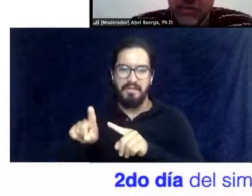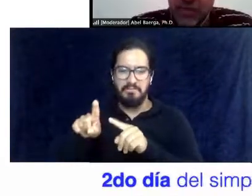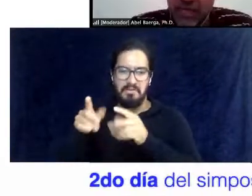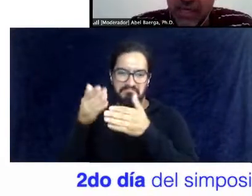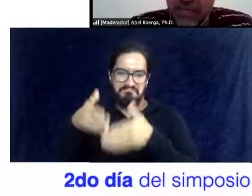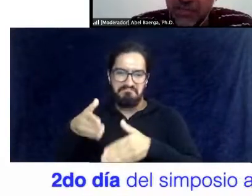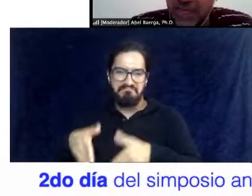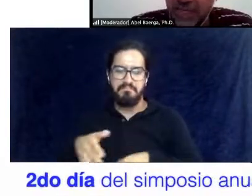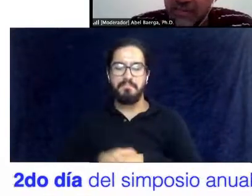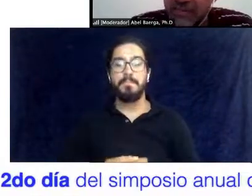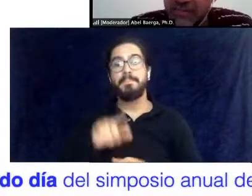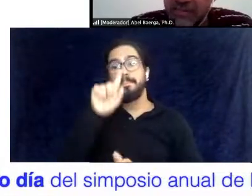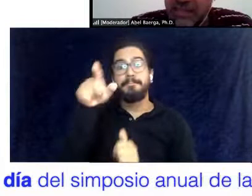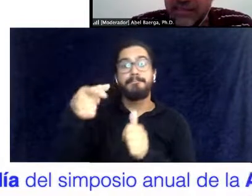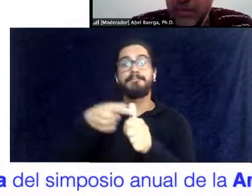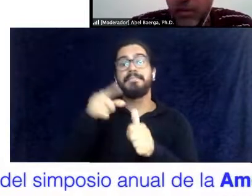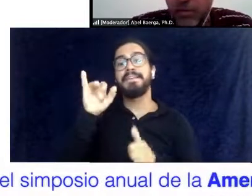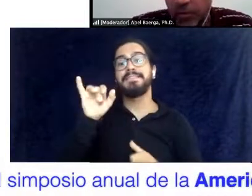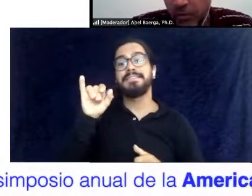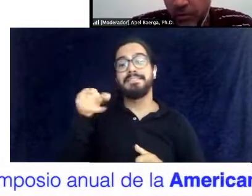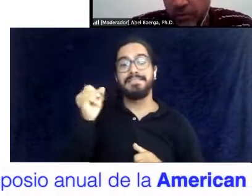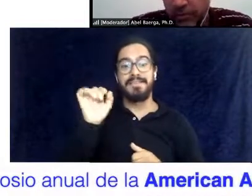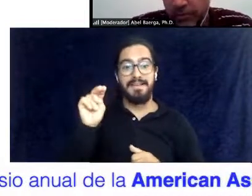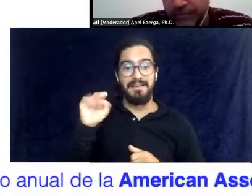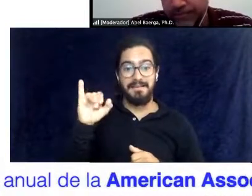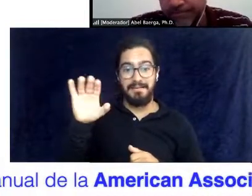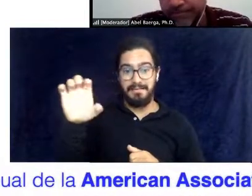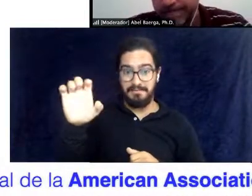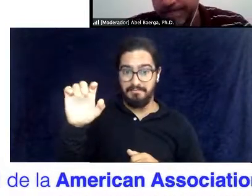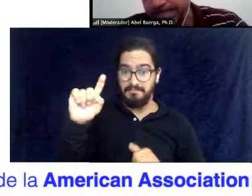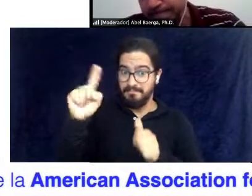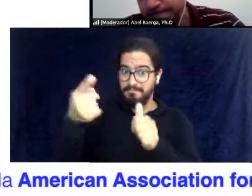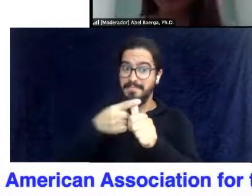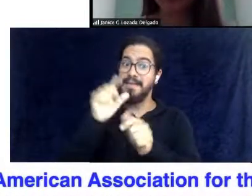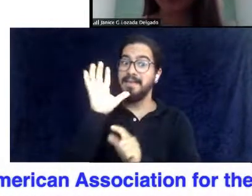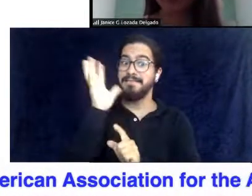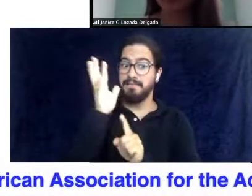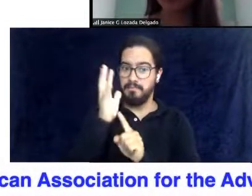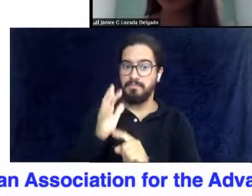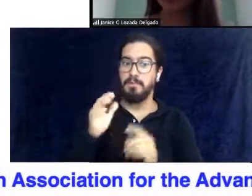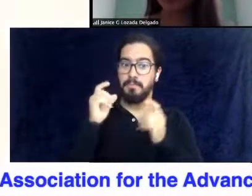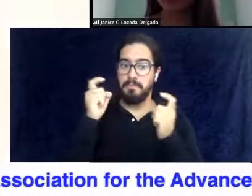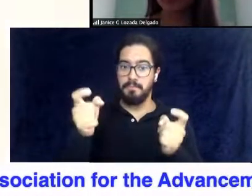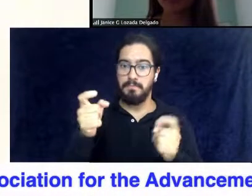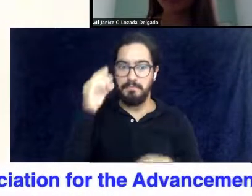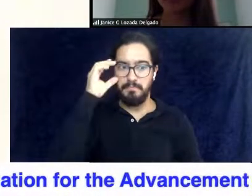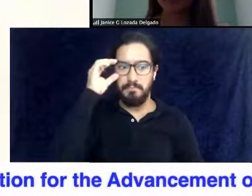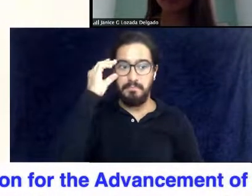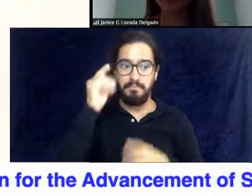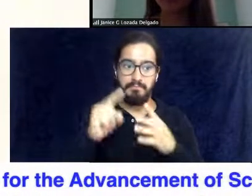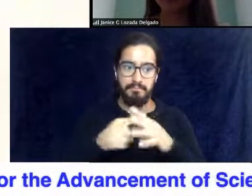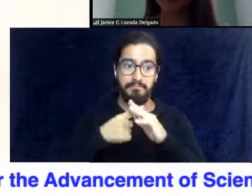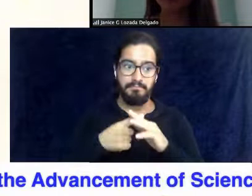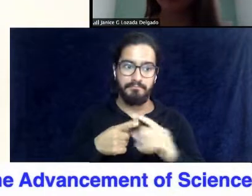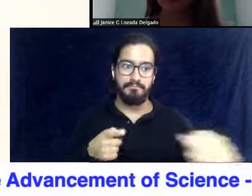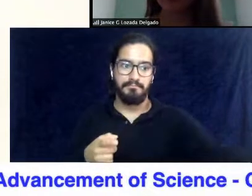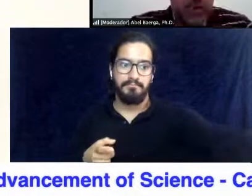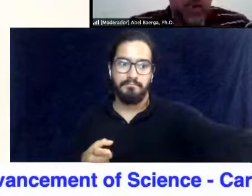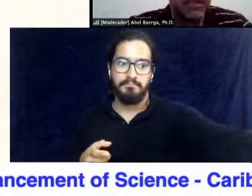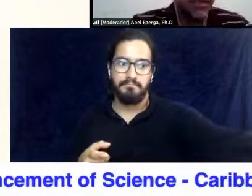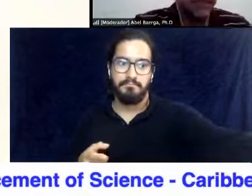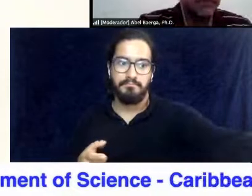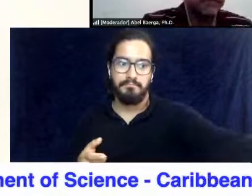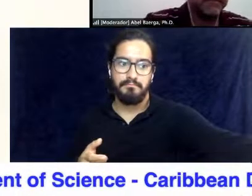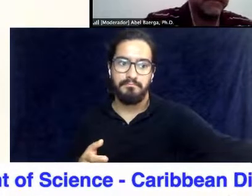Yanis Lozada. Yanis, tienes 5 minutos. Ok, me dejas saber cuándo empiezo. Ahora puedes